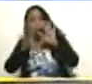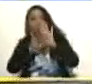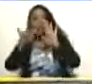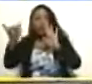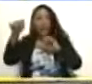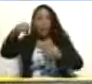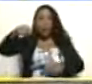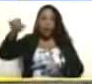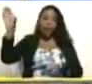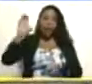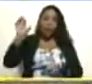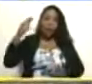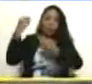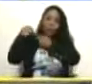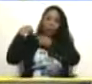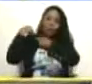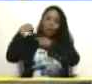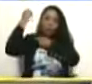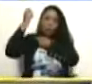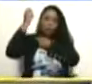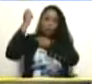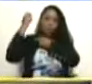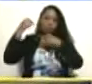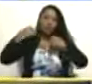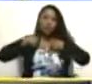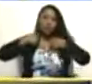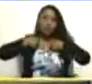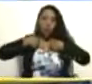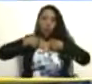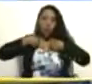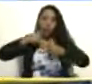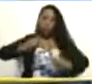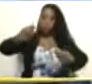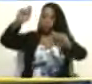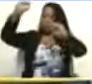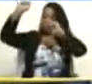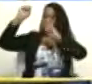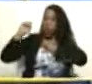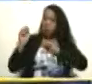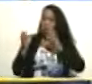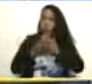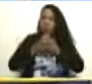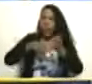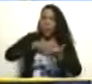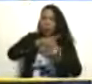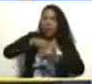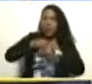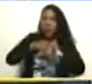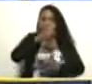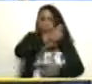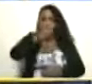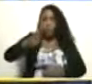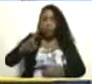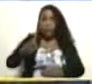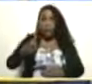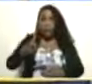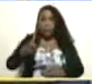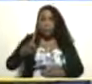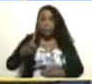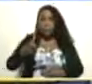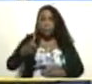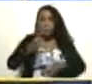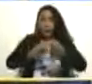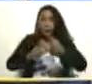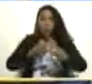Caracas y allí me tocó presidir la Comisión de Participación Ciudadana y no hubo cosa que no